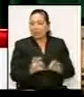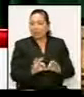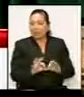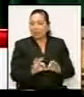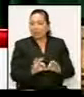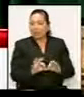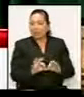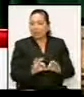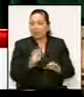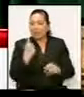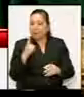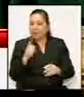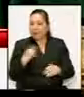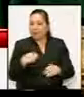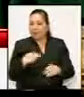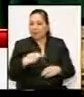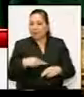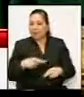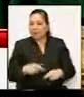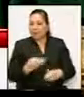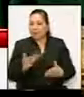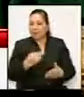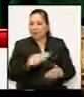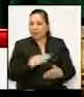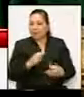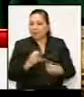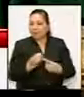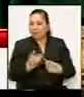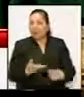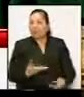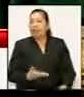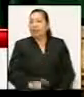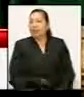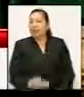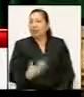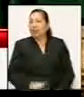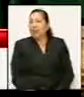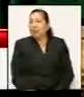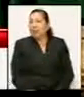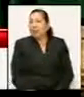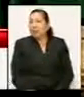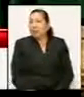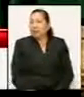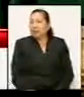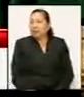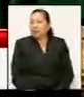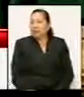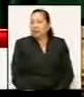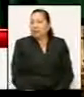importante para nuestra dirección y para el Ministerio de Agricultura en el tema ganadero. Gracias.